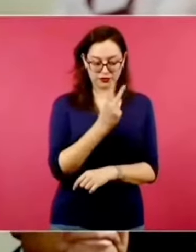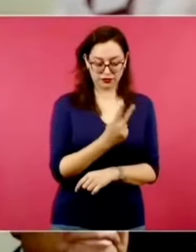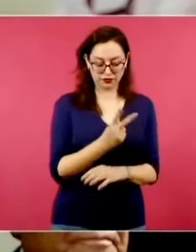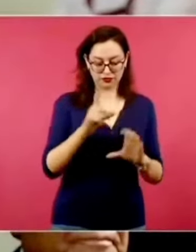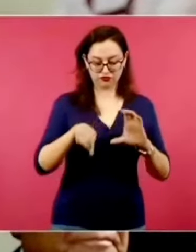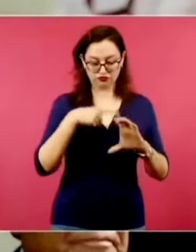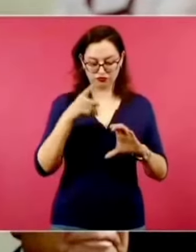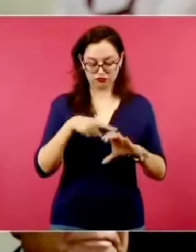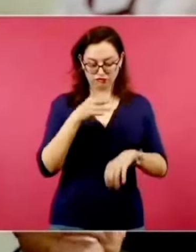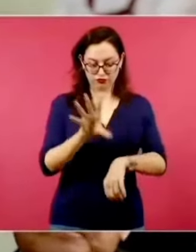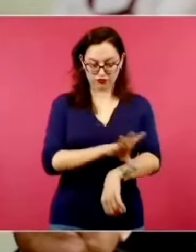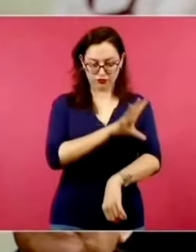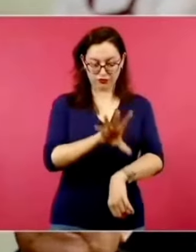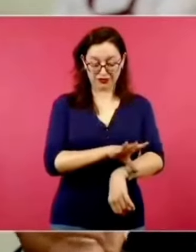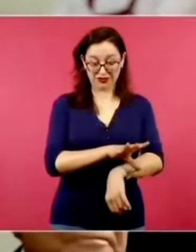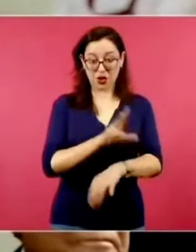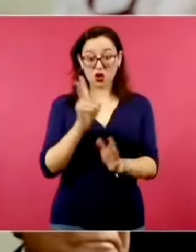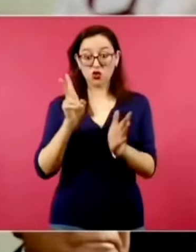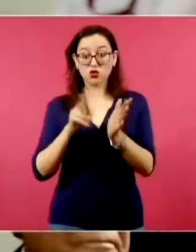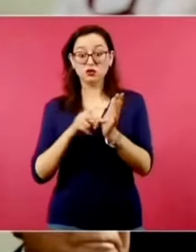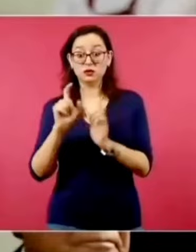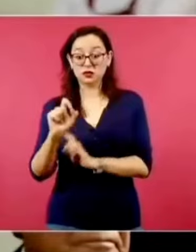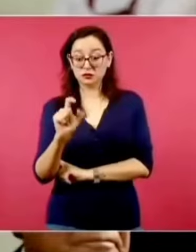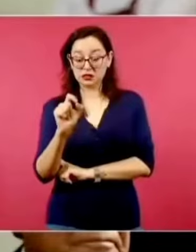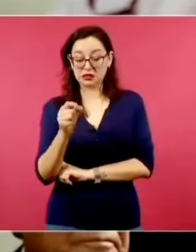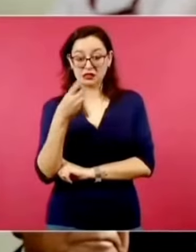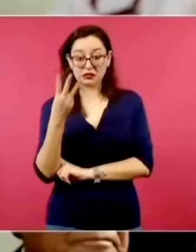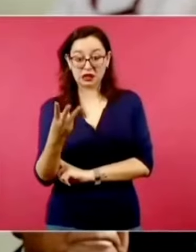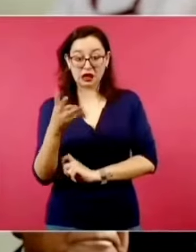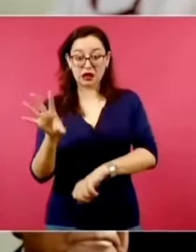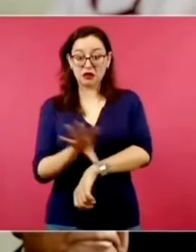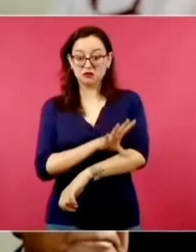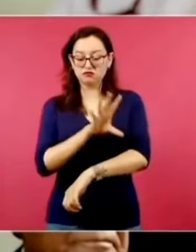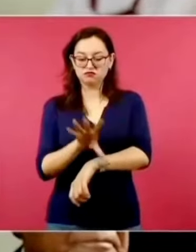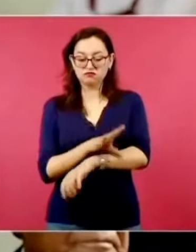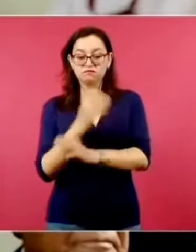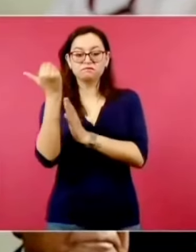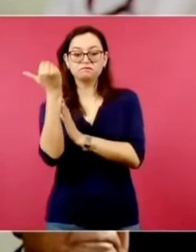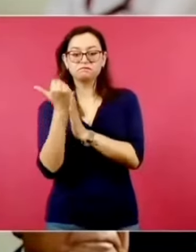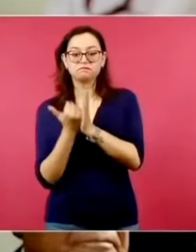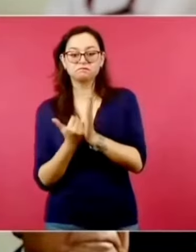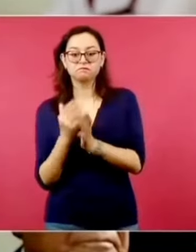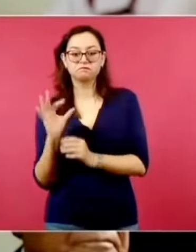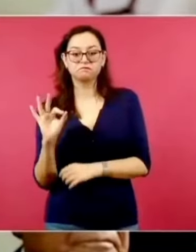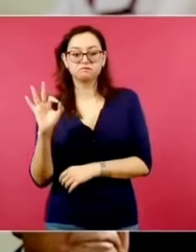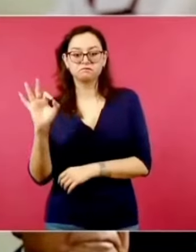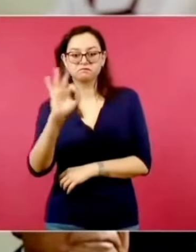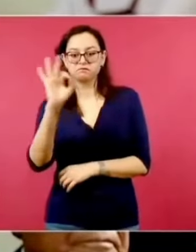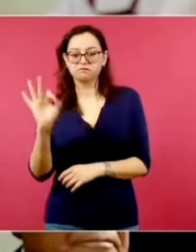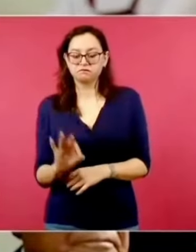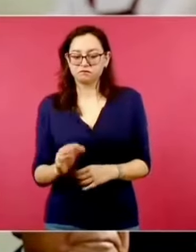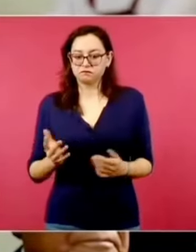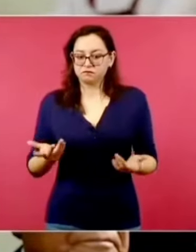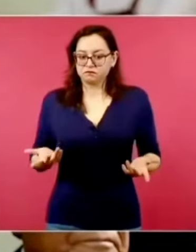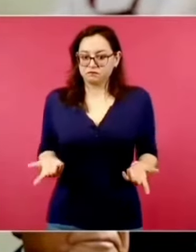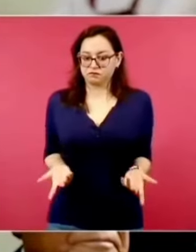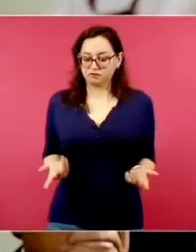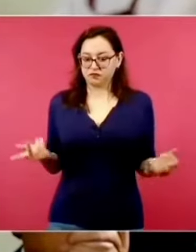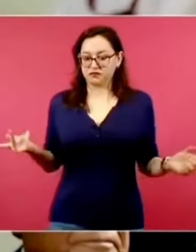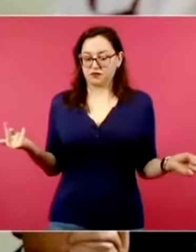estas plantas de que son muy importantes cuando tuvieron la crisis en